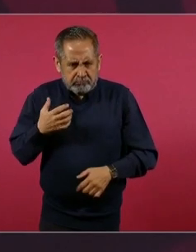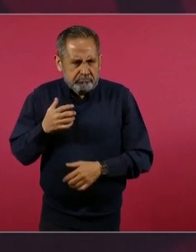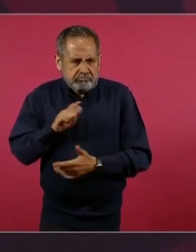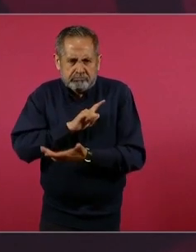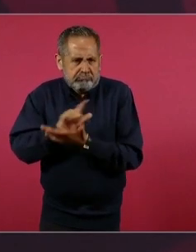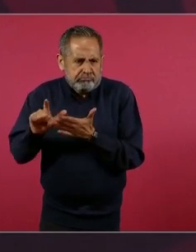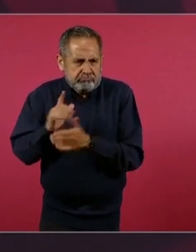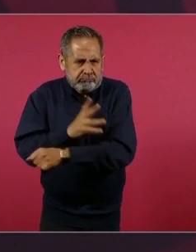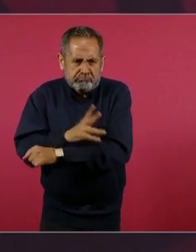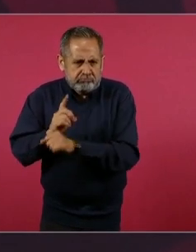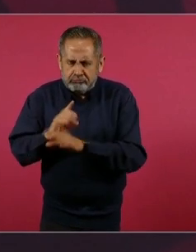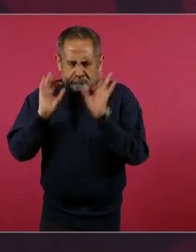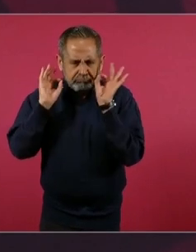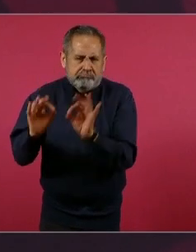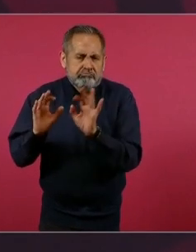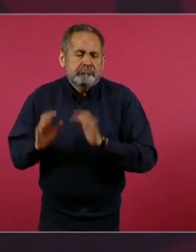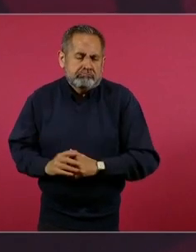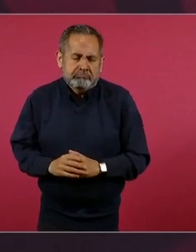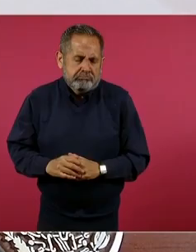Porque no se puede